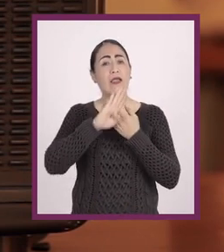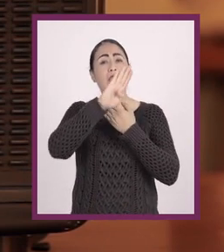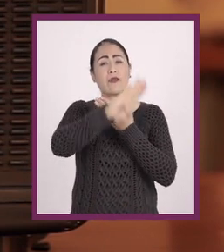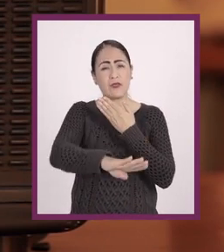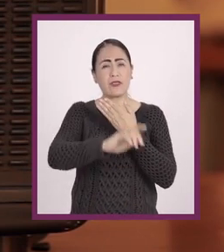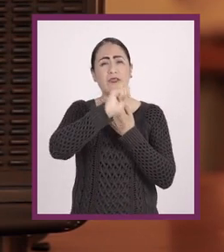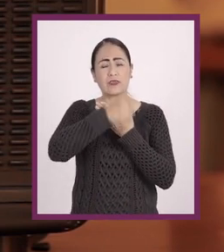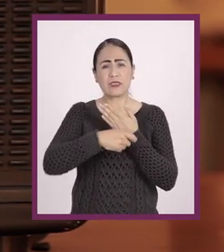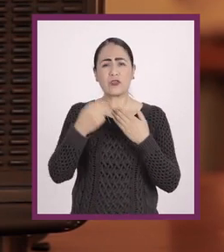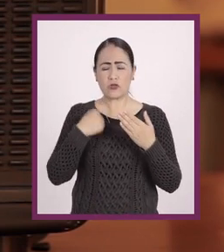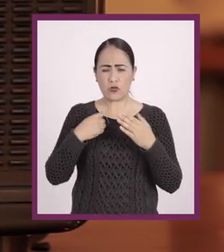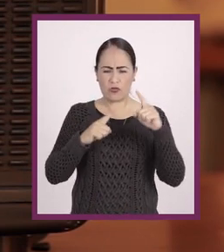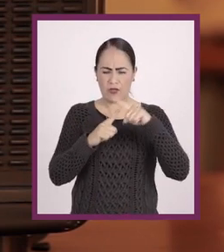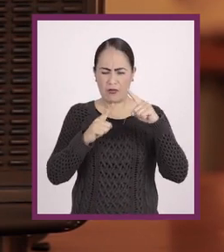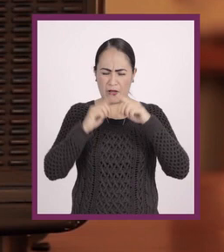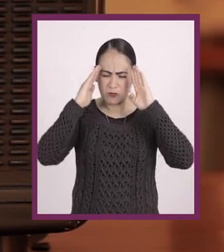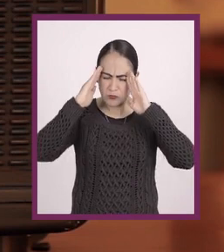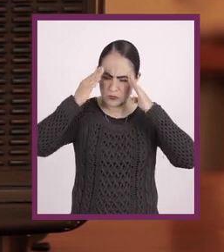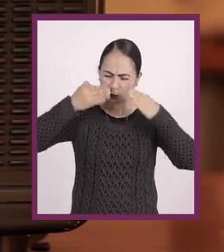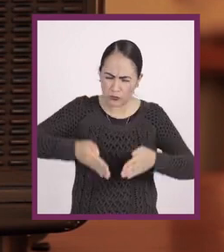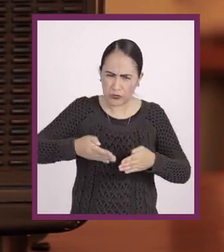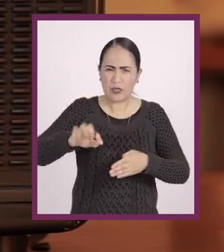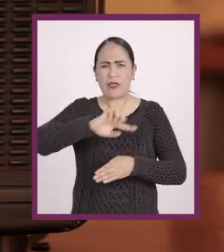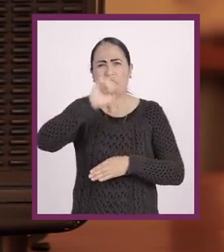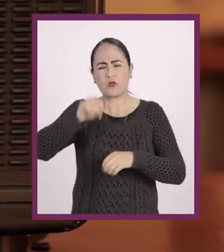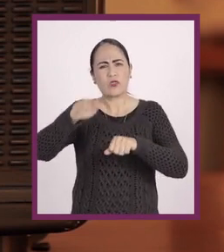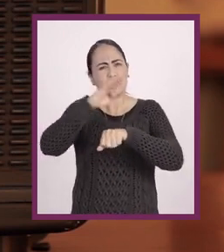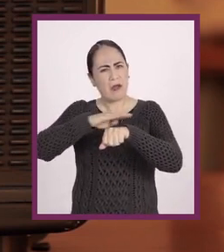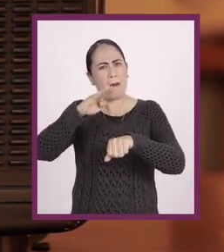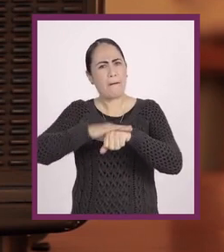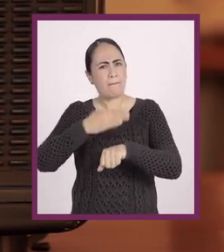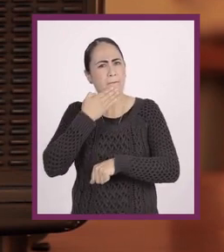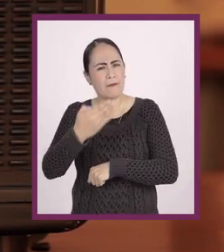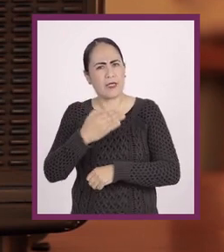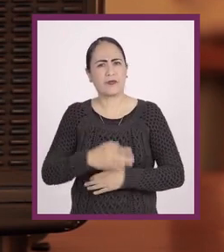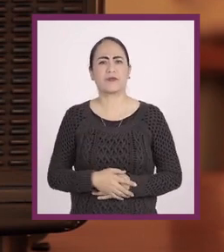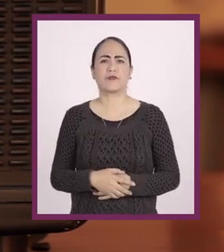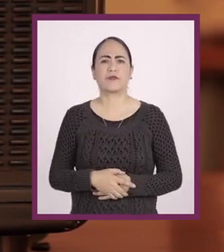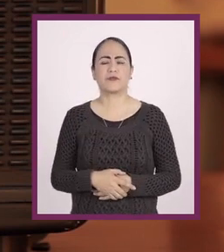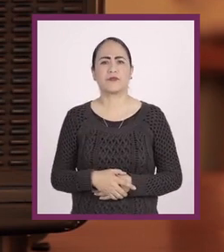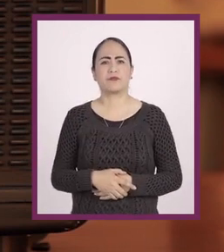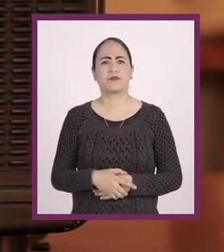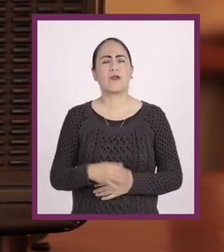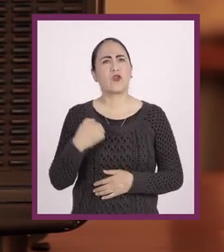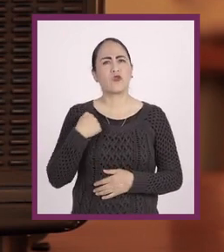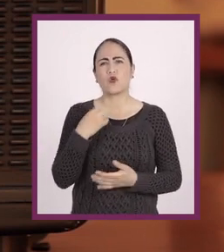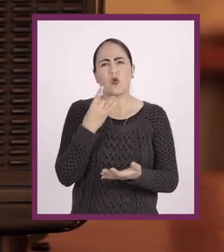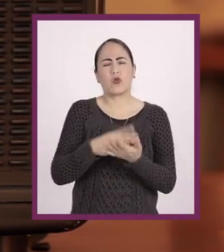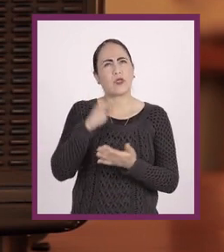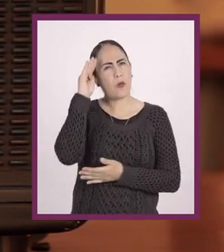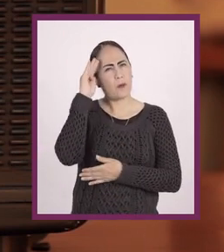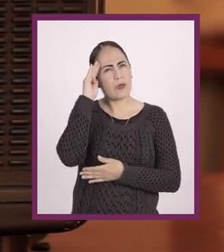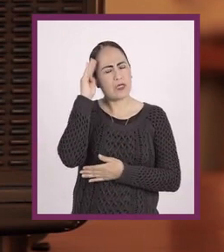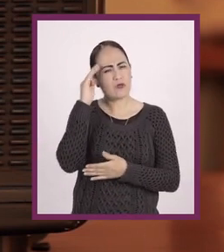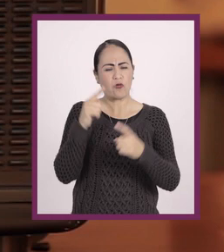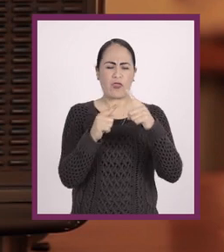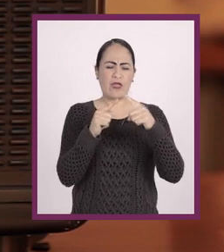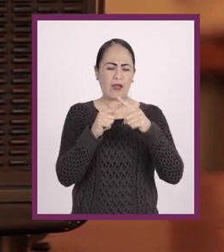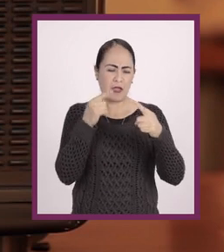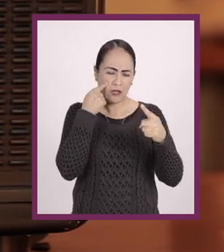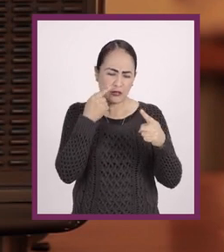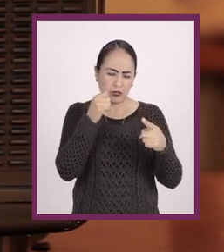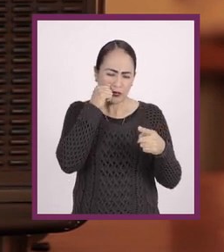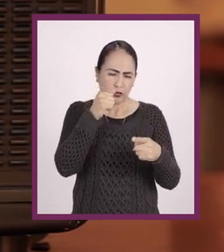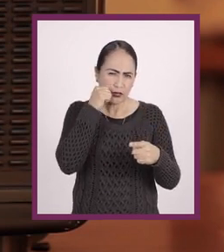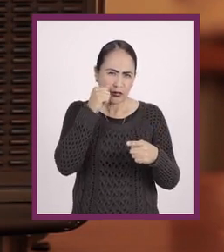concentro más en mis trabajos para poder así obtener buenas calificaciones son los piensos queremos poner atención a mis tareas para que todo